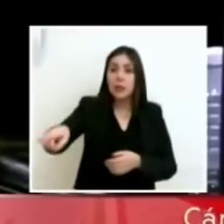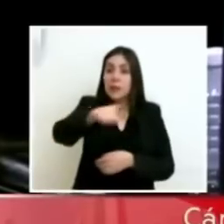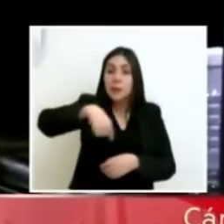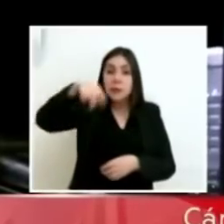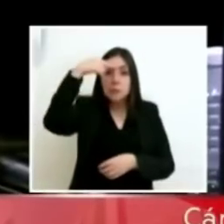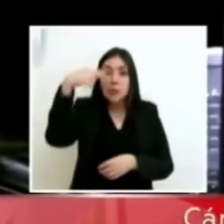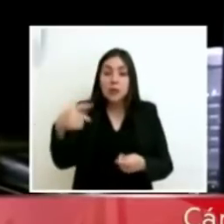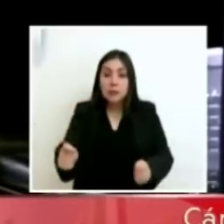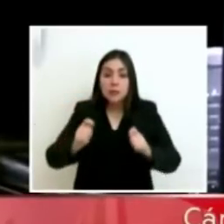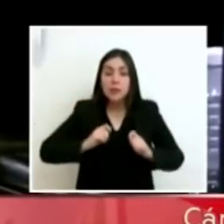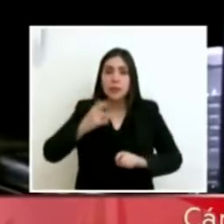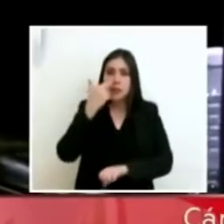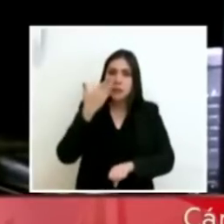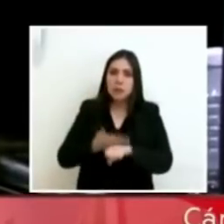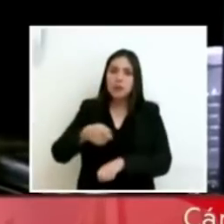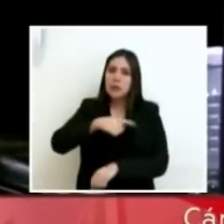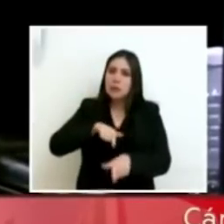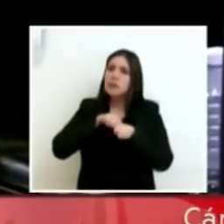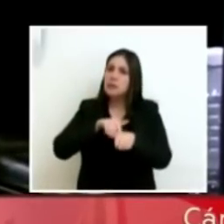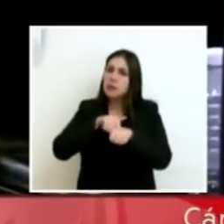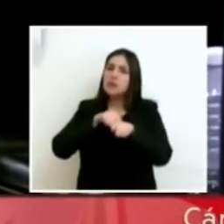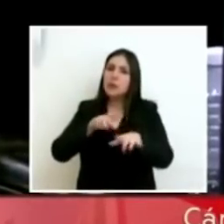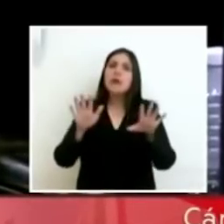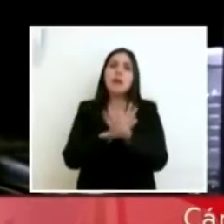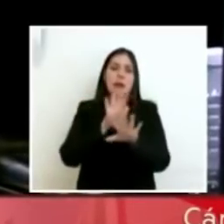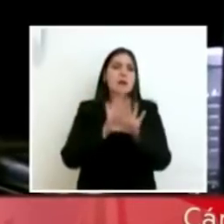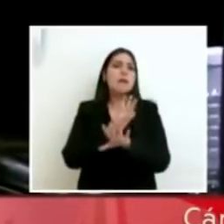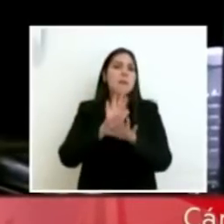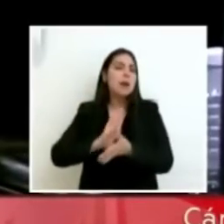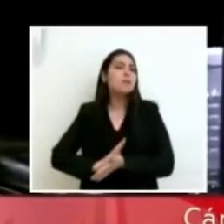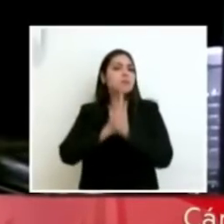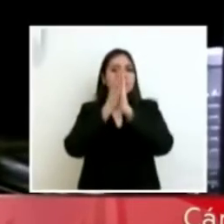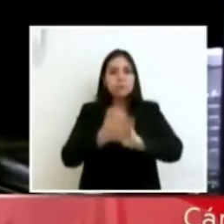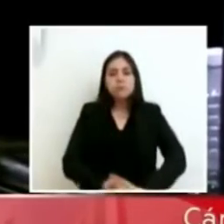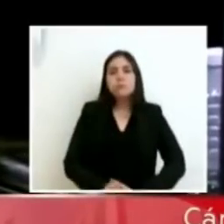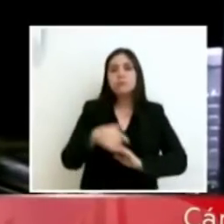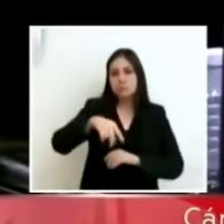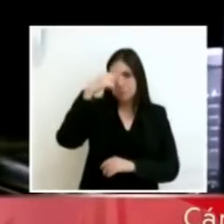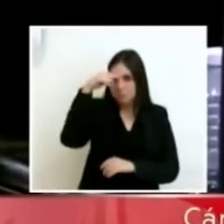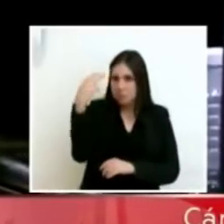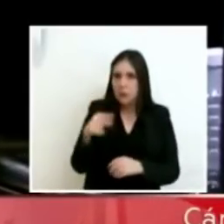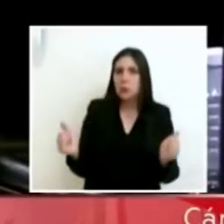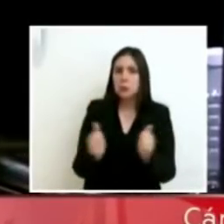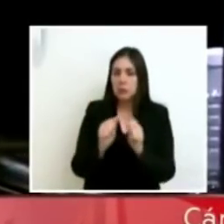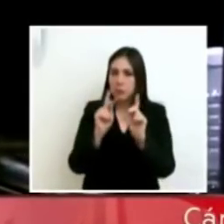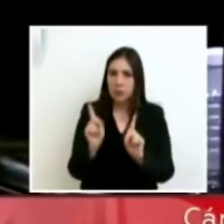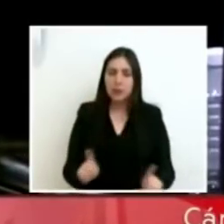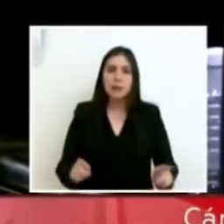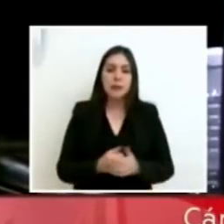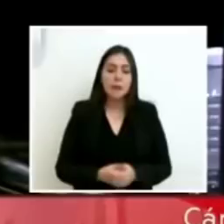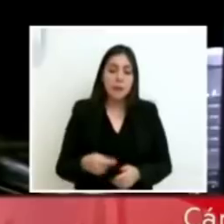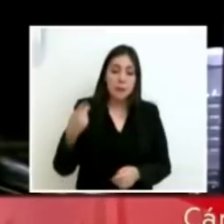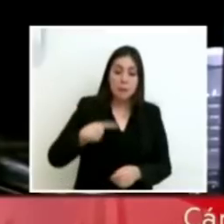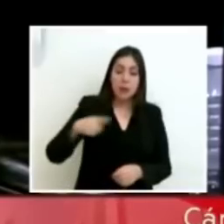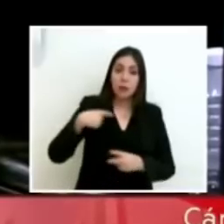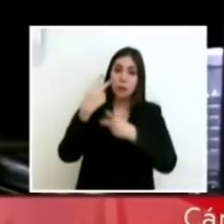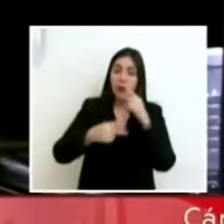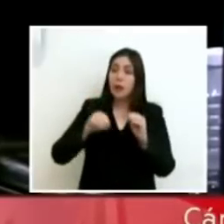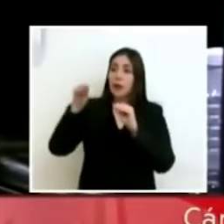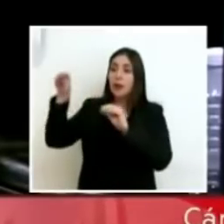México de continuar por la ruta de la transformación democrática y pacífica de nuestro país. Quienes hicimos campaña en